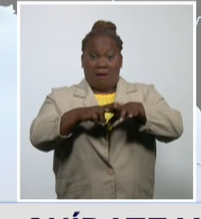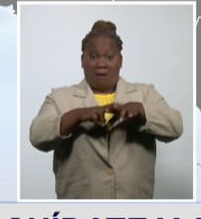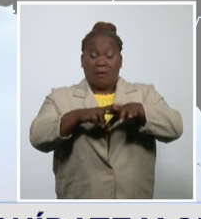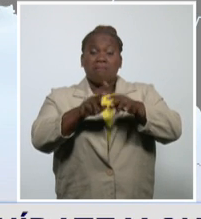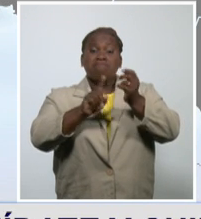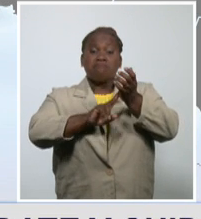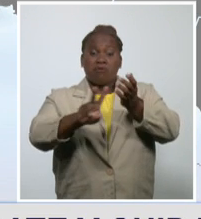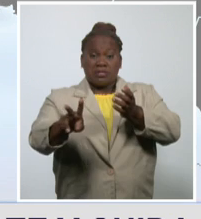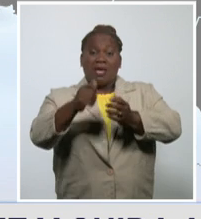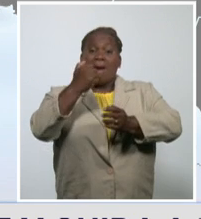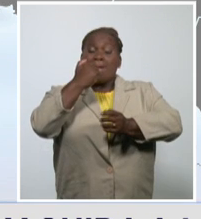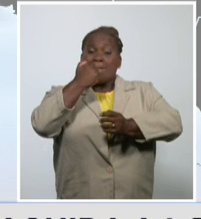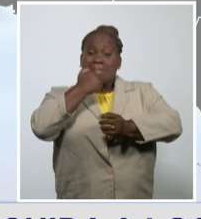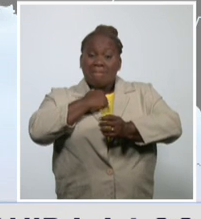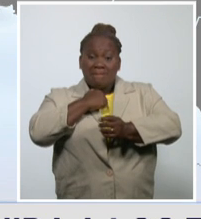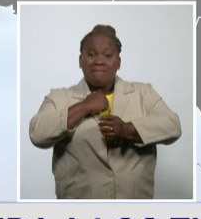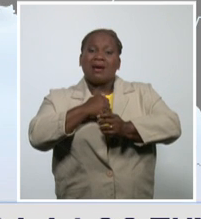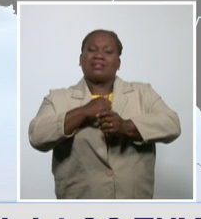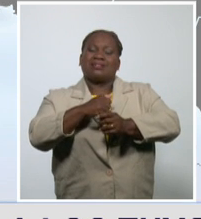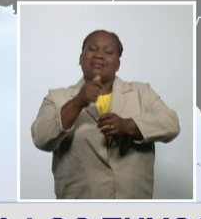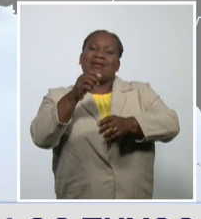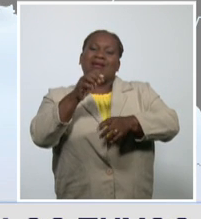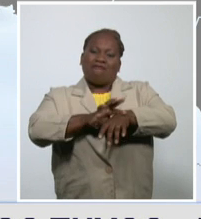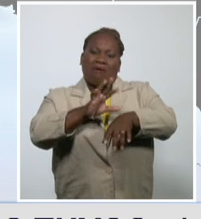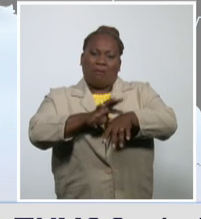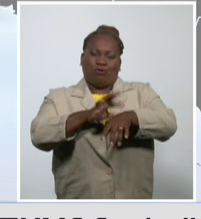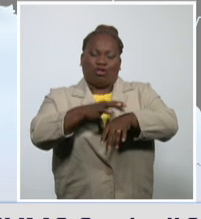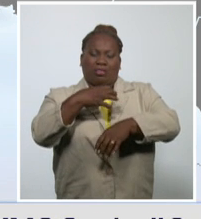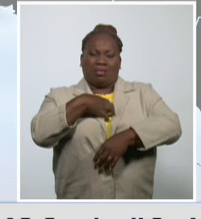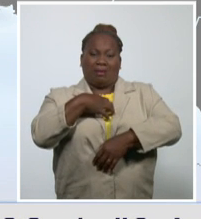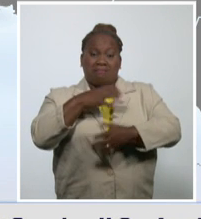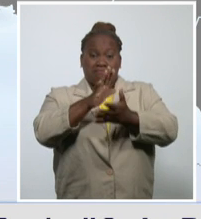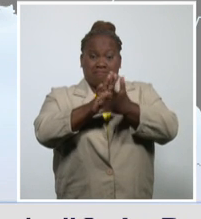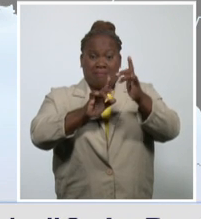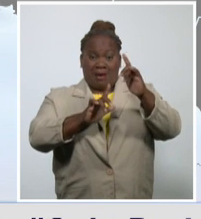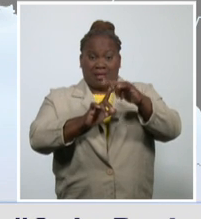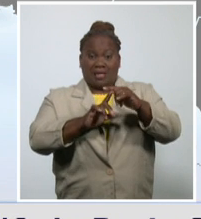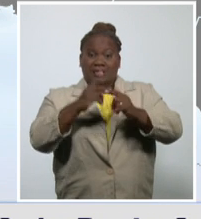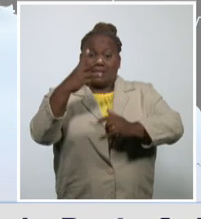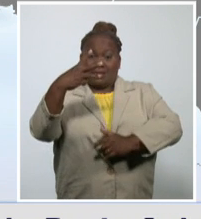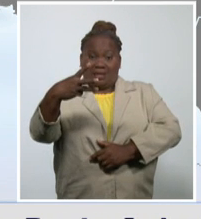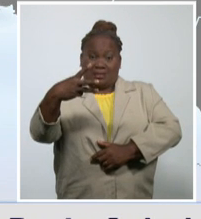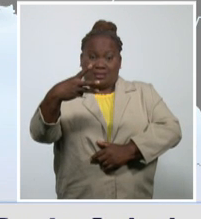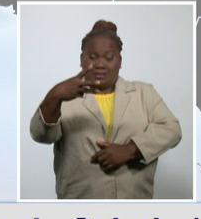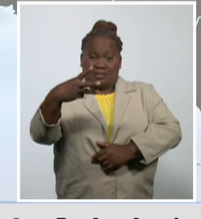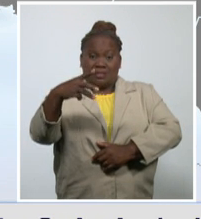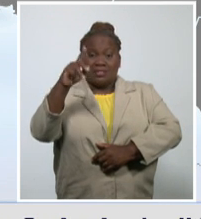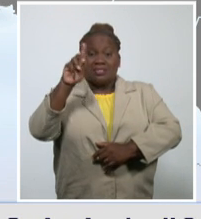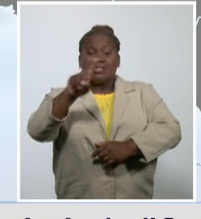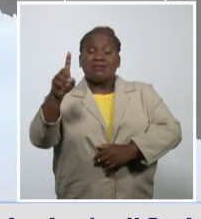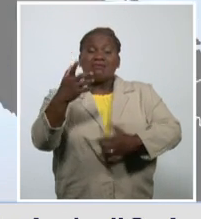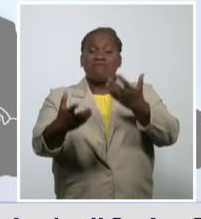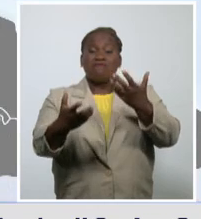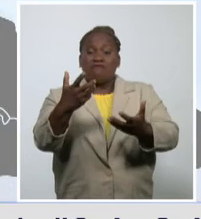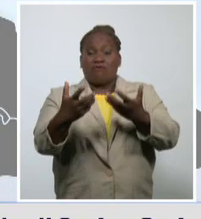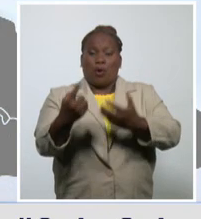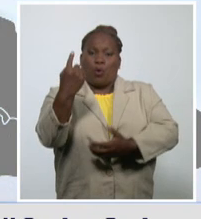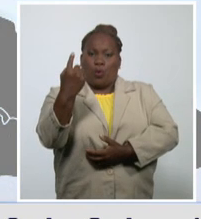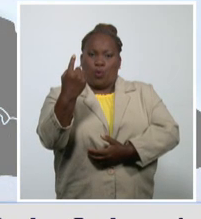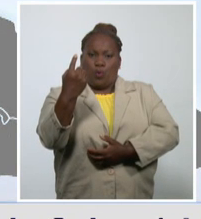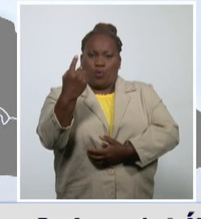provincia más representativa con la enfermedad en el país. Matanzas reporta 3 casos y Cienfuegos solo un